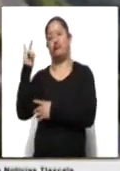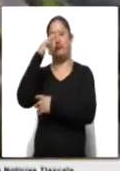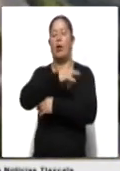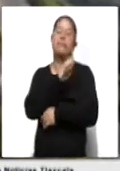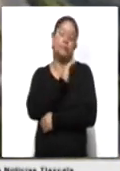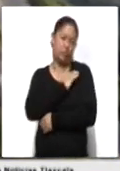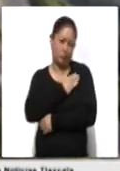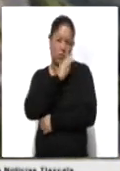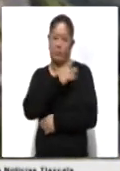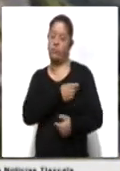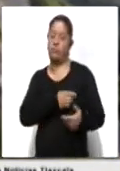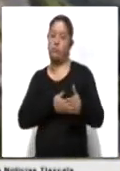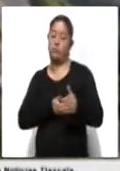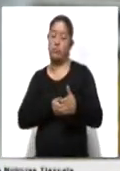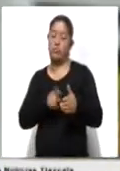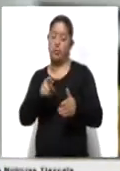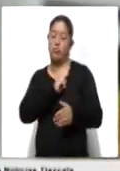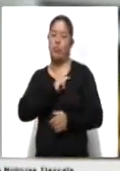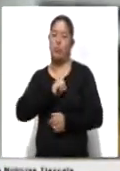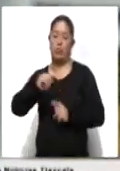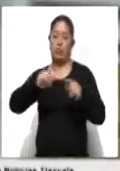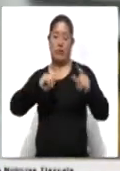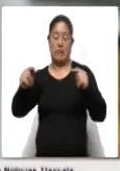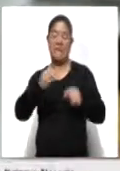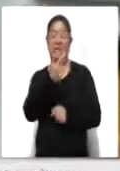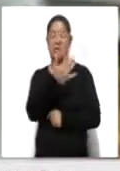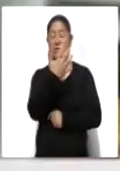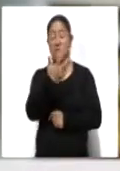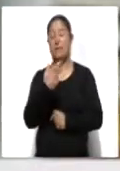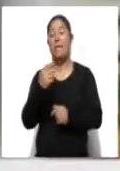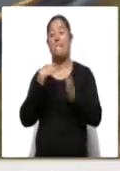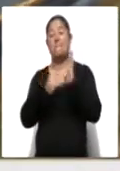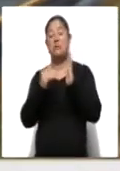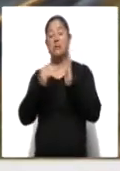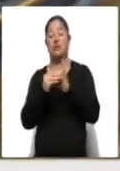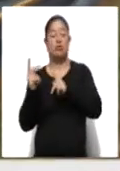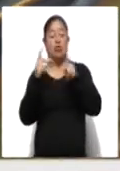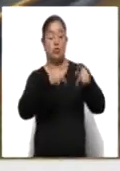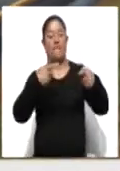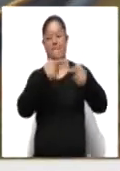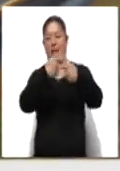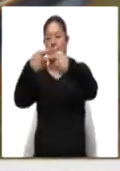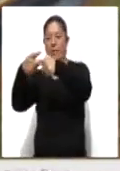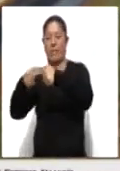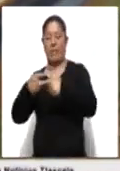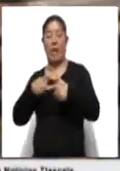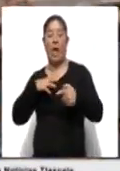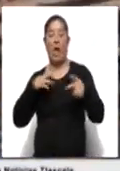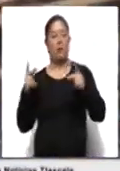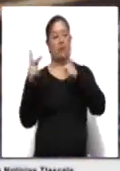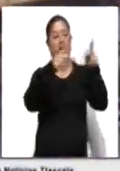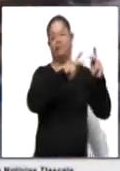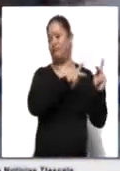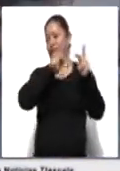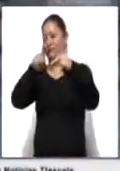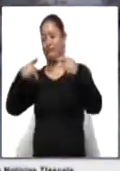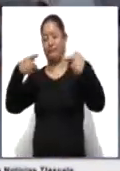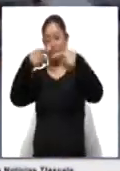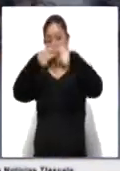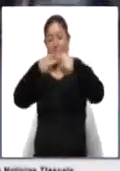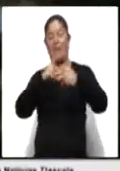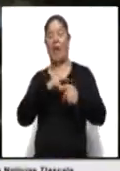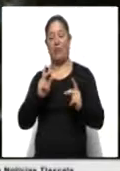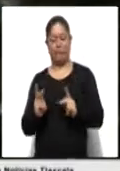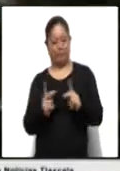y se prevé un total de 55 millones de cruces en la red de puentes y autopistas. Cabe señalar que el tránsito vehicular en las autopistas durante